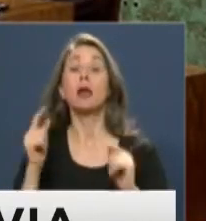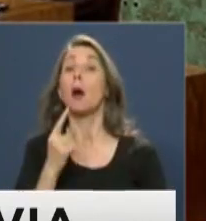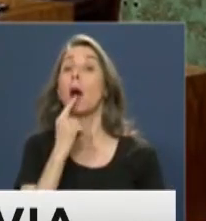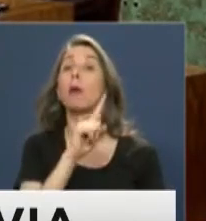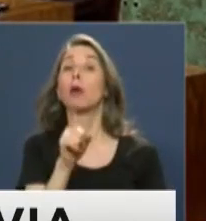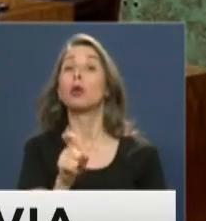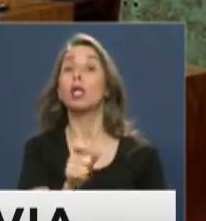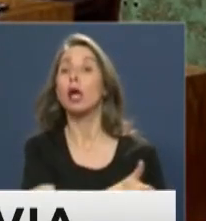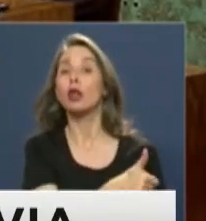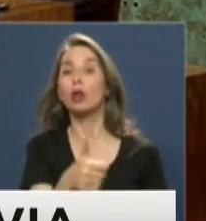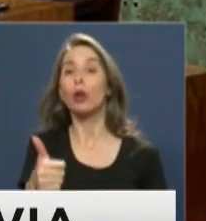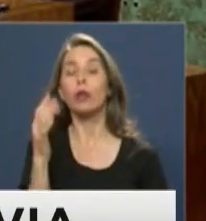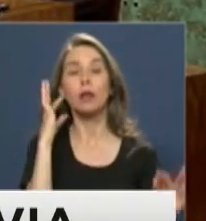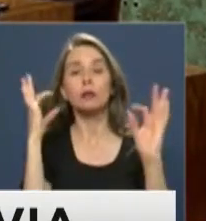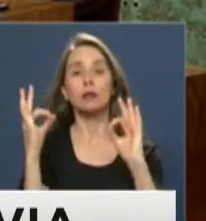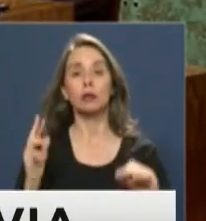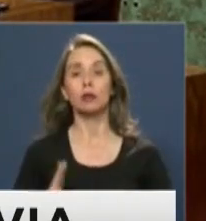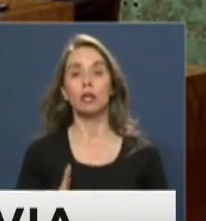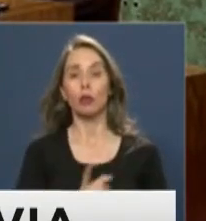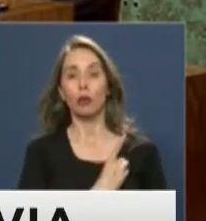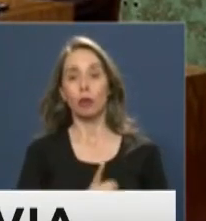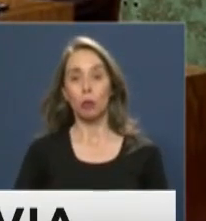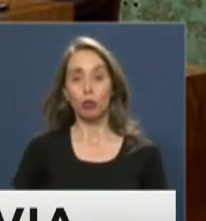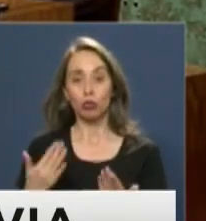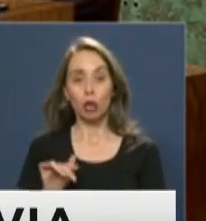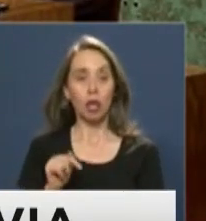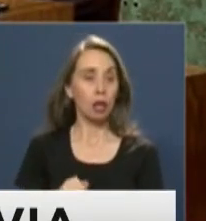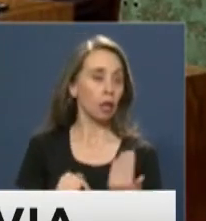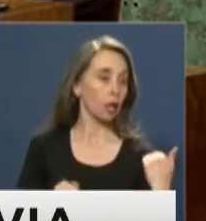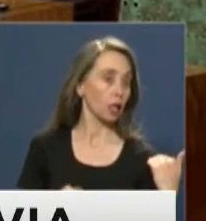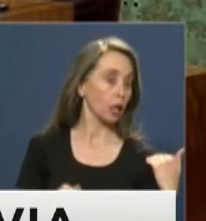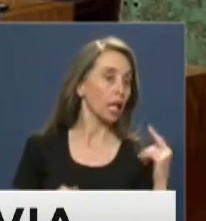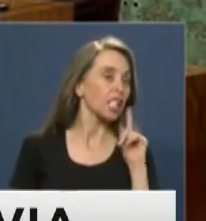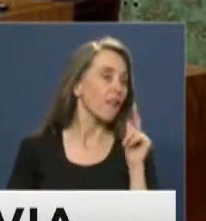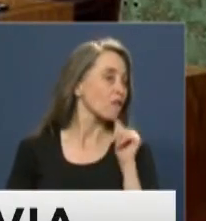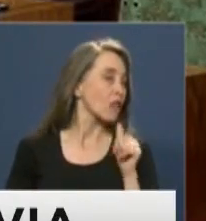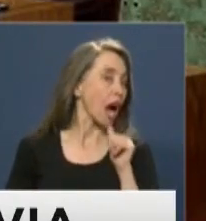Han votado todas las señoras y señores diputados.